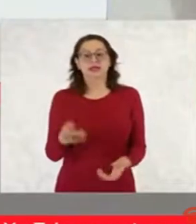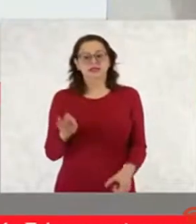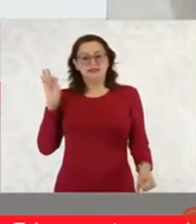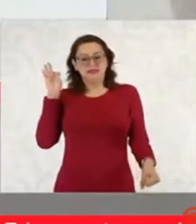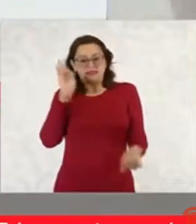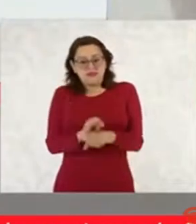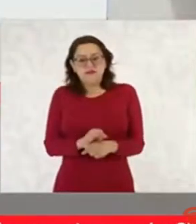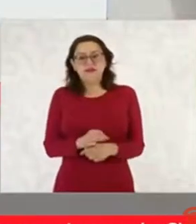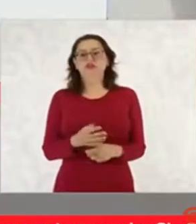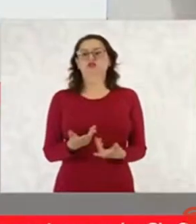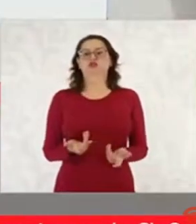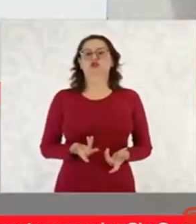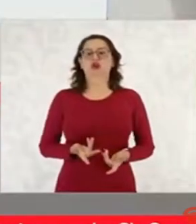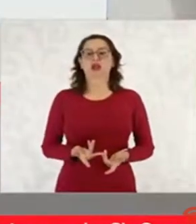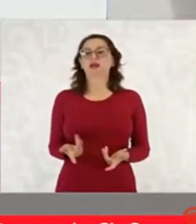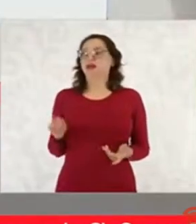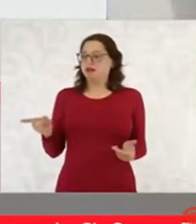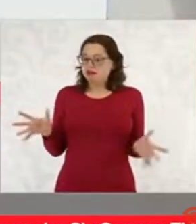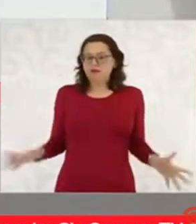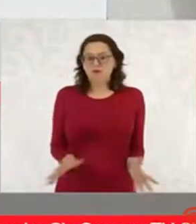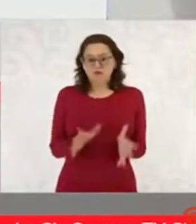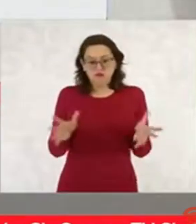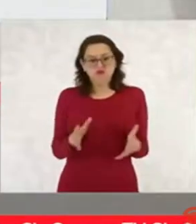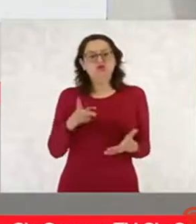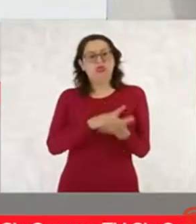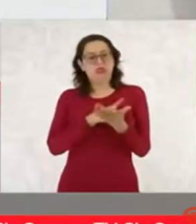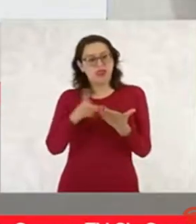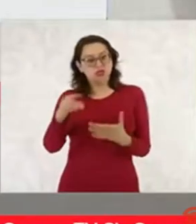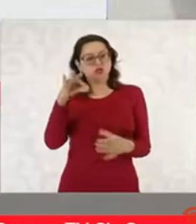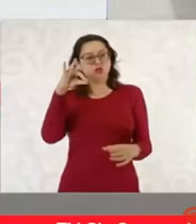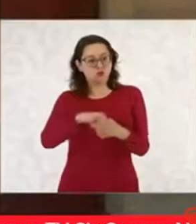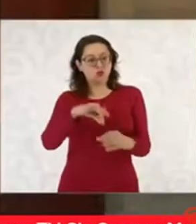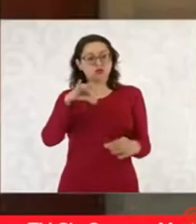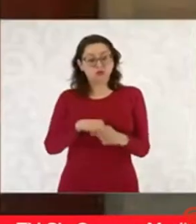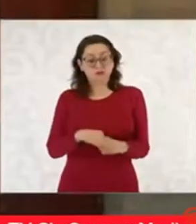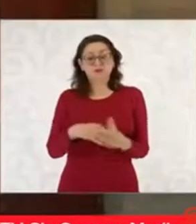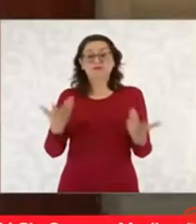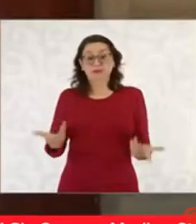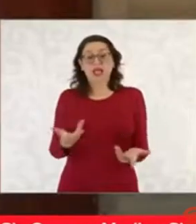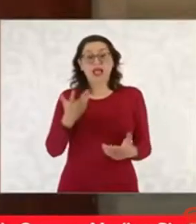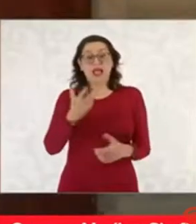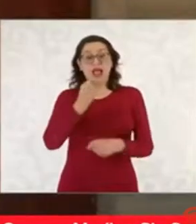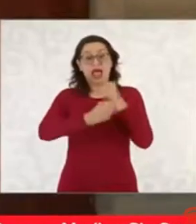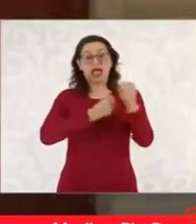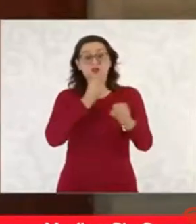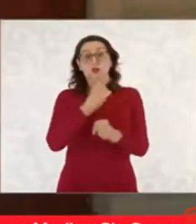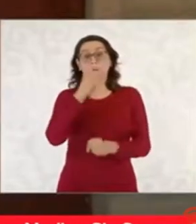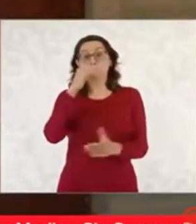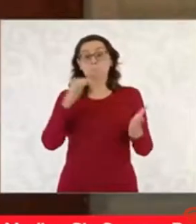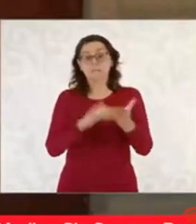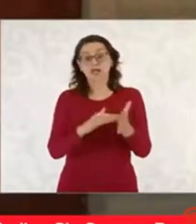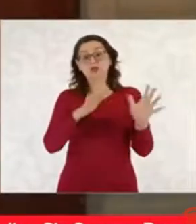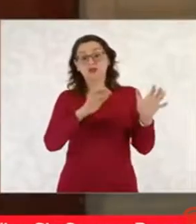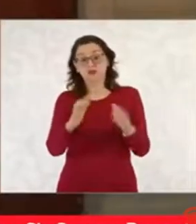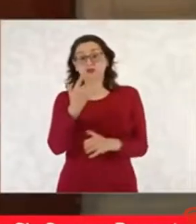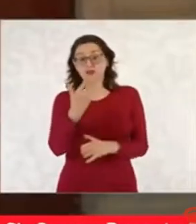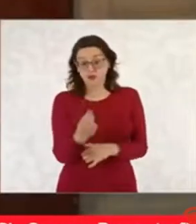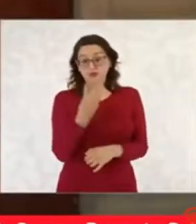una final triste porque la reforma fue en 1953, ella fallece